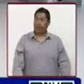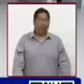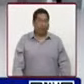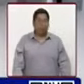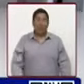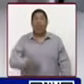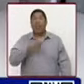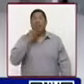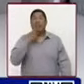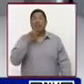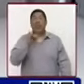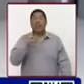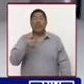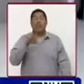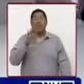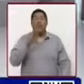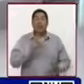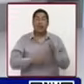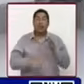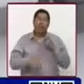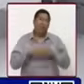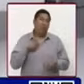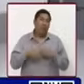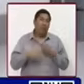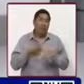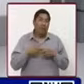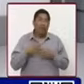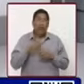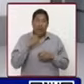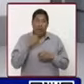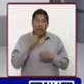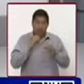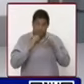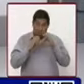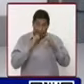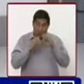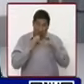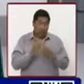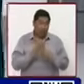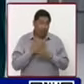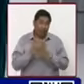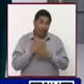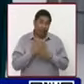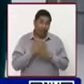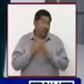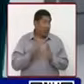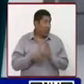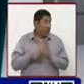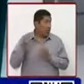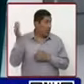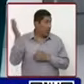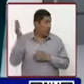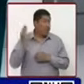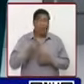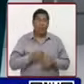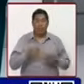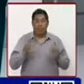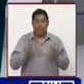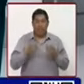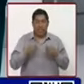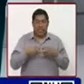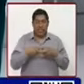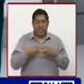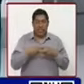¿Y qué dijo Yacimientos luego de este problema? Vamos a ver el comunicado que compartían luego de este